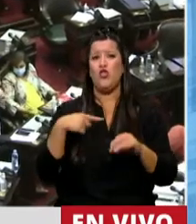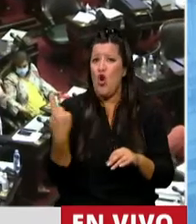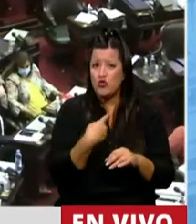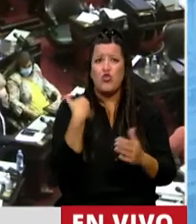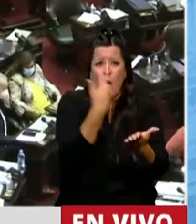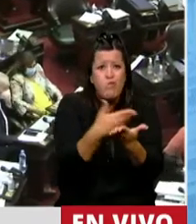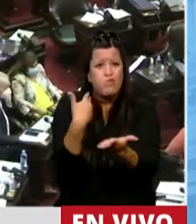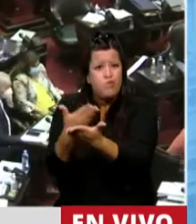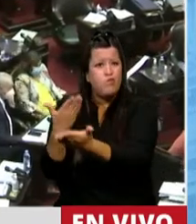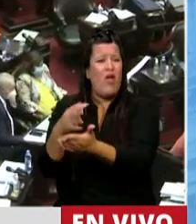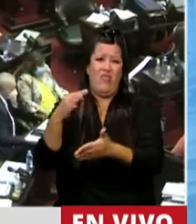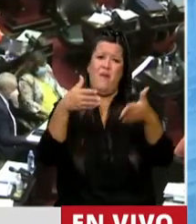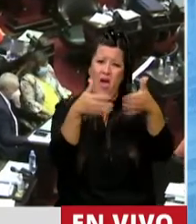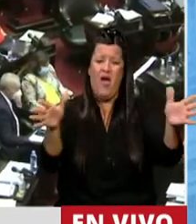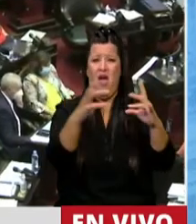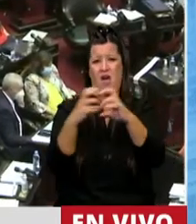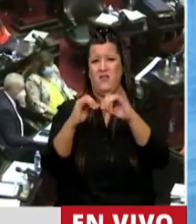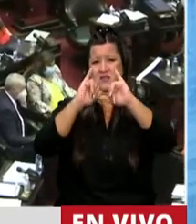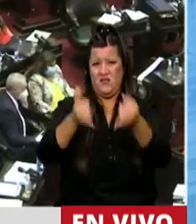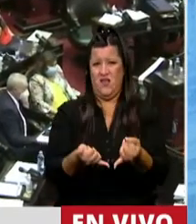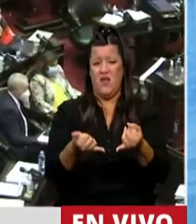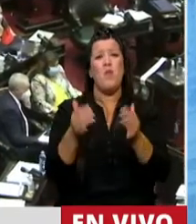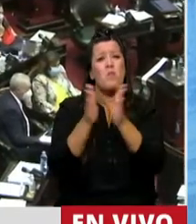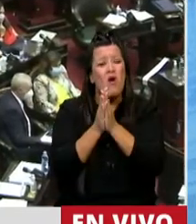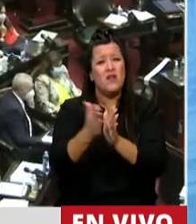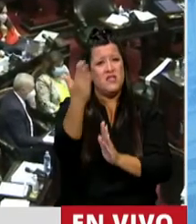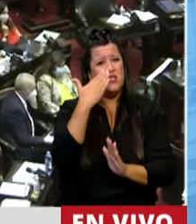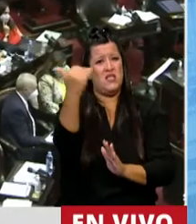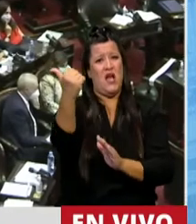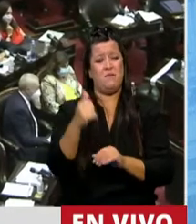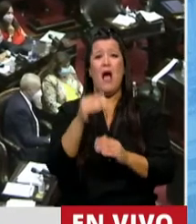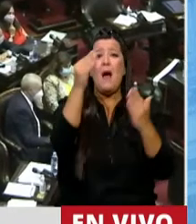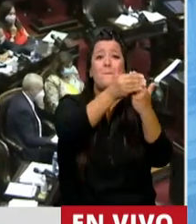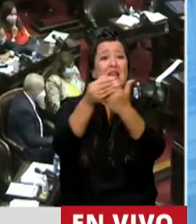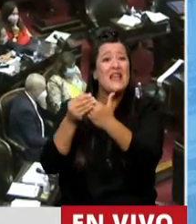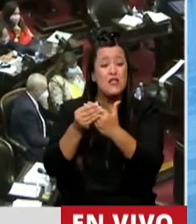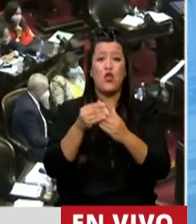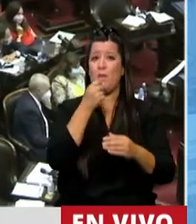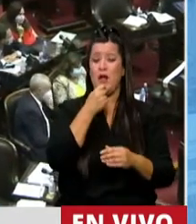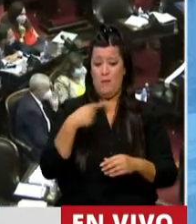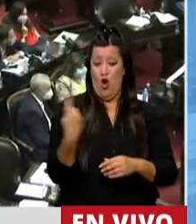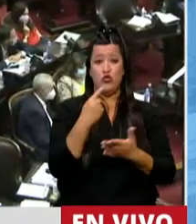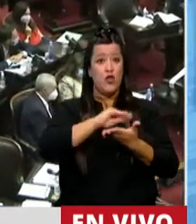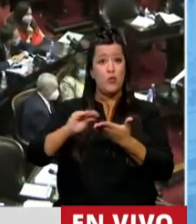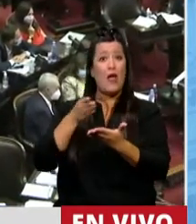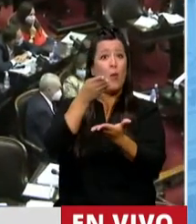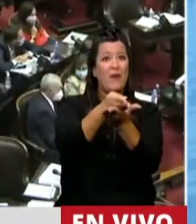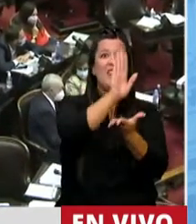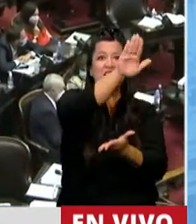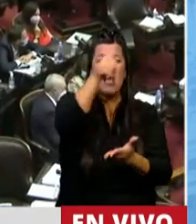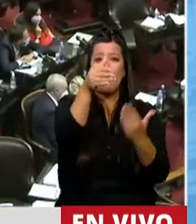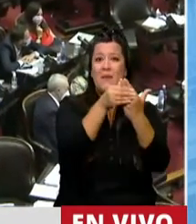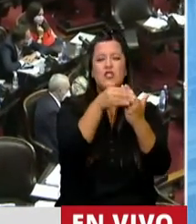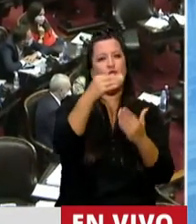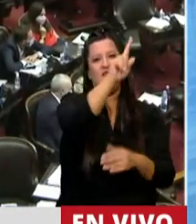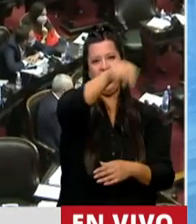nosotros presentamos, que nos convoque a los ministros cuando nosotros los solicitamos Esto